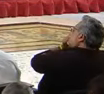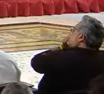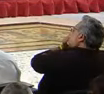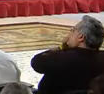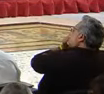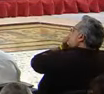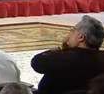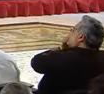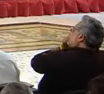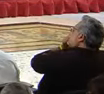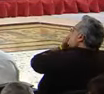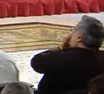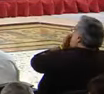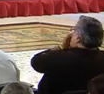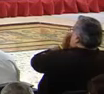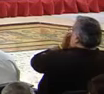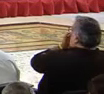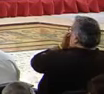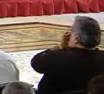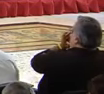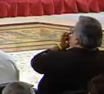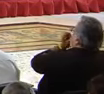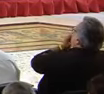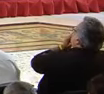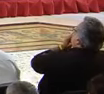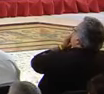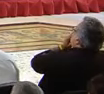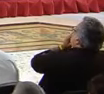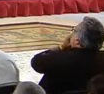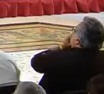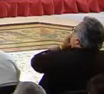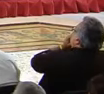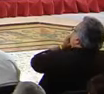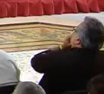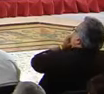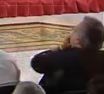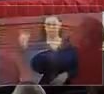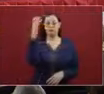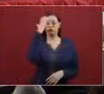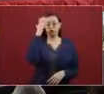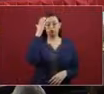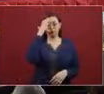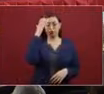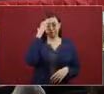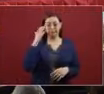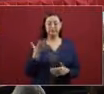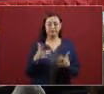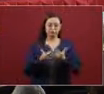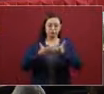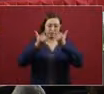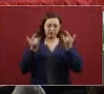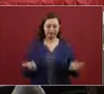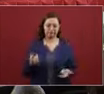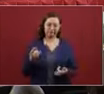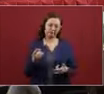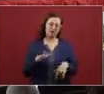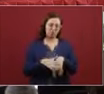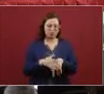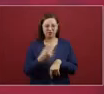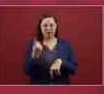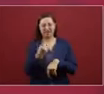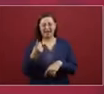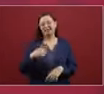Los que conocen la historia de esa franja saben por qué